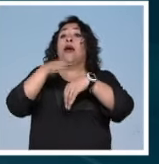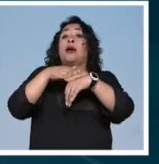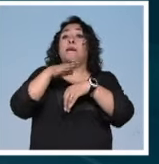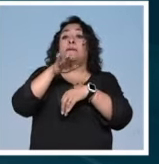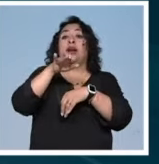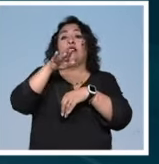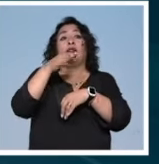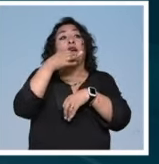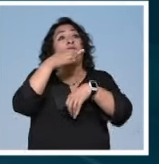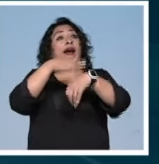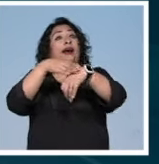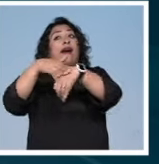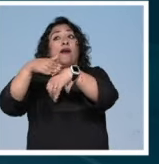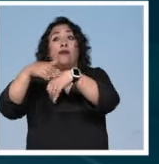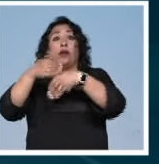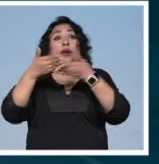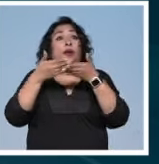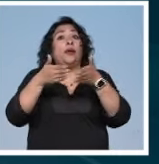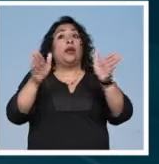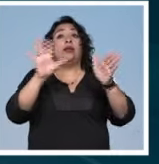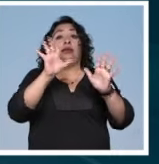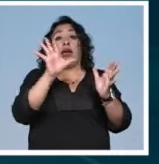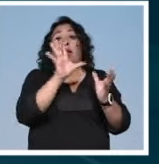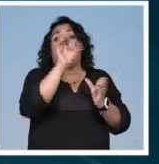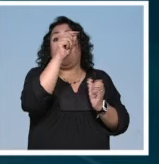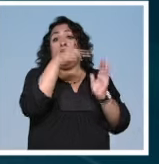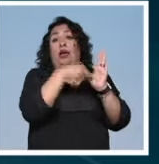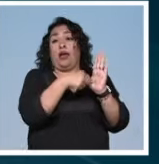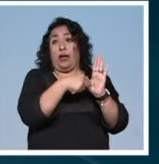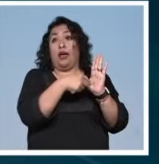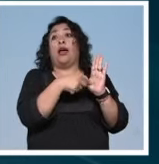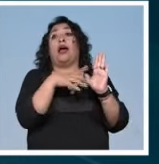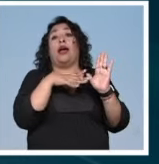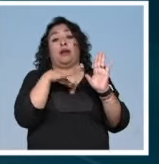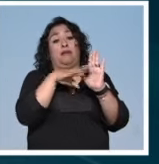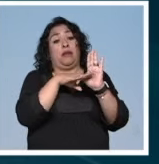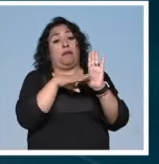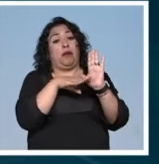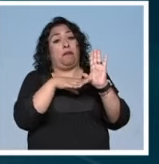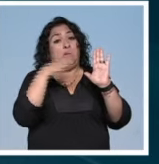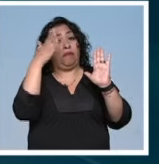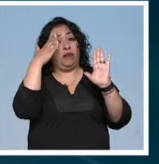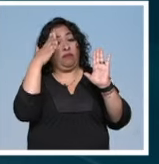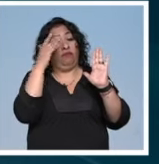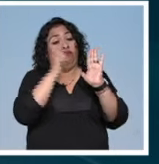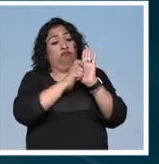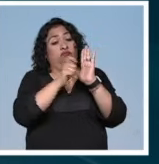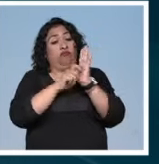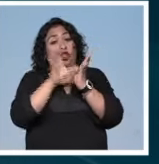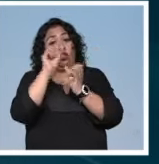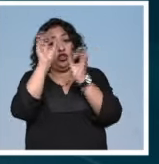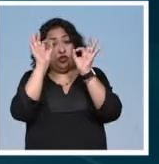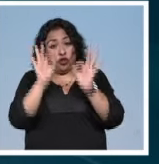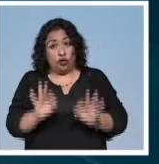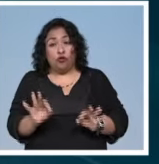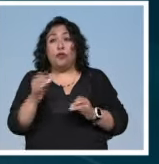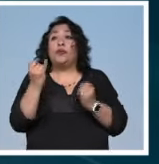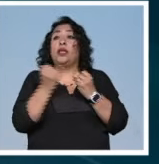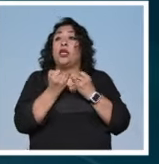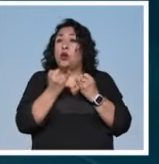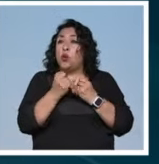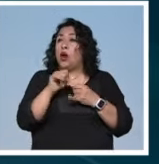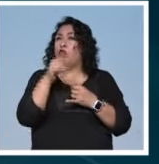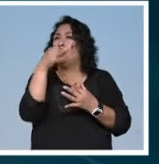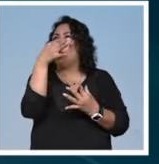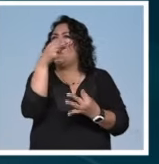el que se dio a conocer públicamente esta acta constitutiva, que tenía los principios bajo los cuales se iba a redactar la constitución. También exhibimos